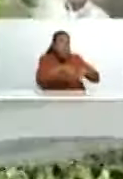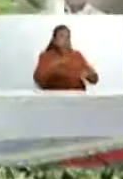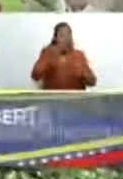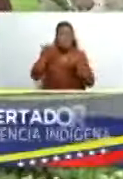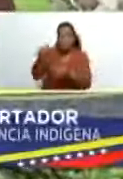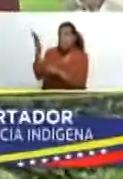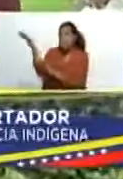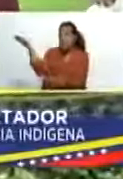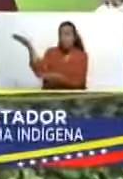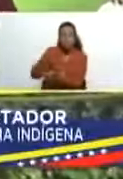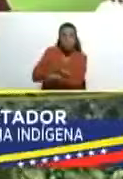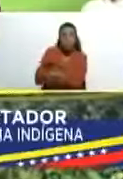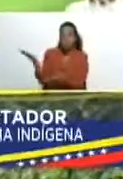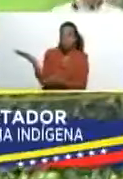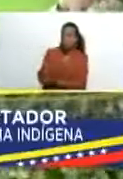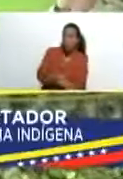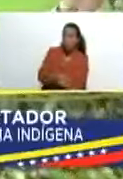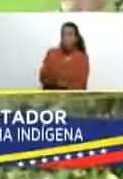el capitalismo